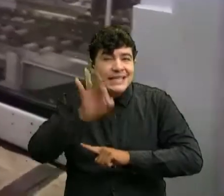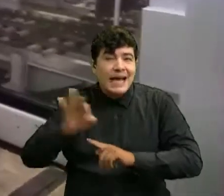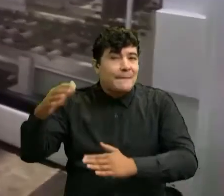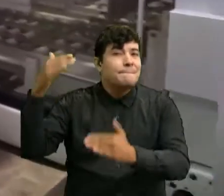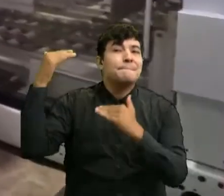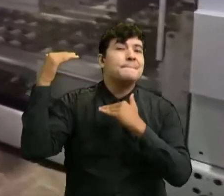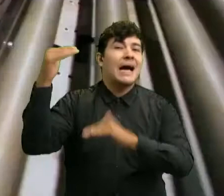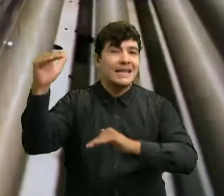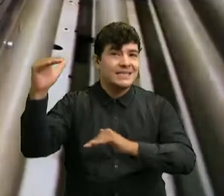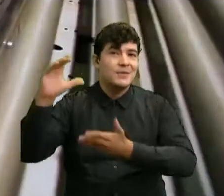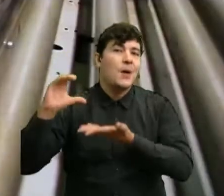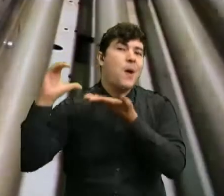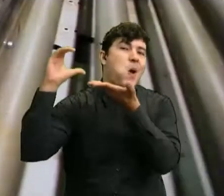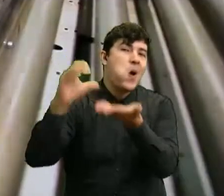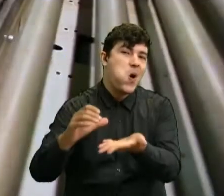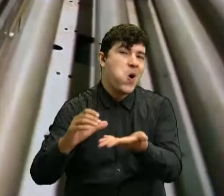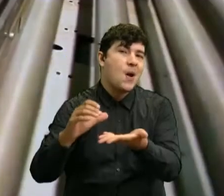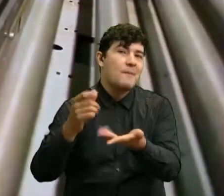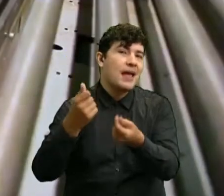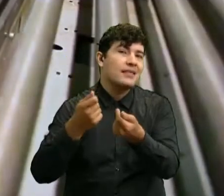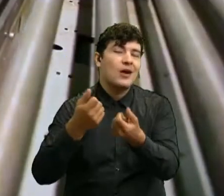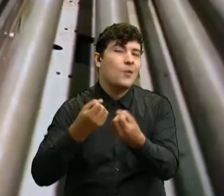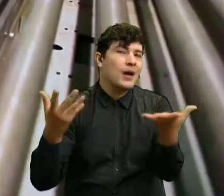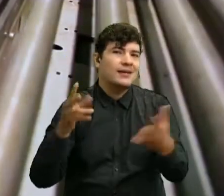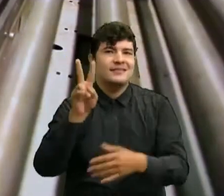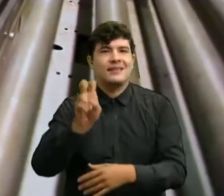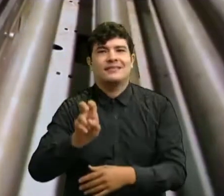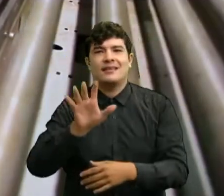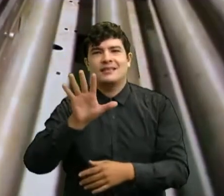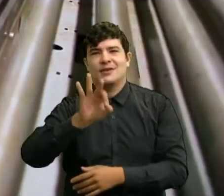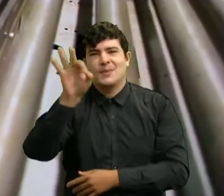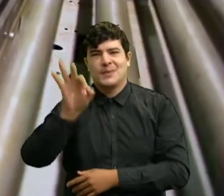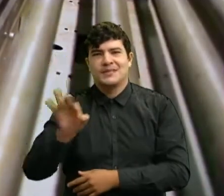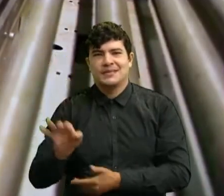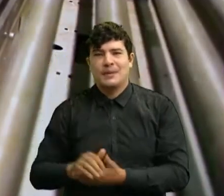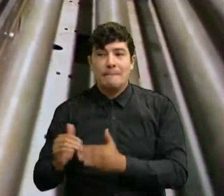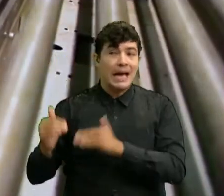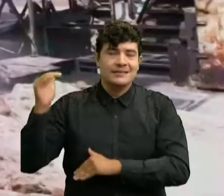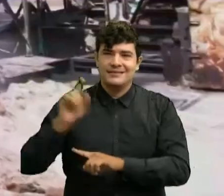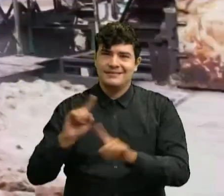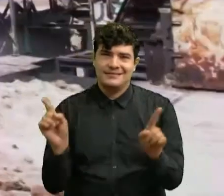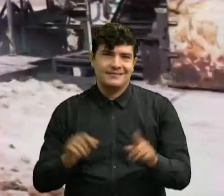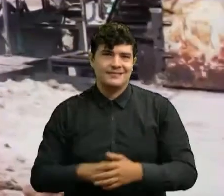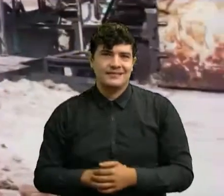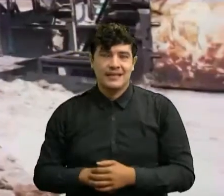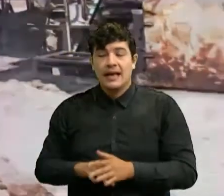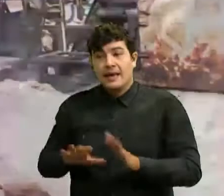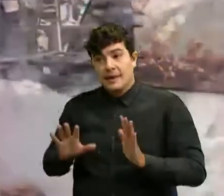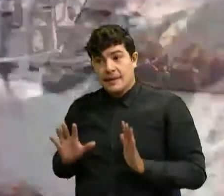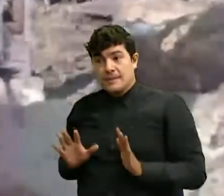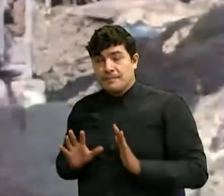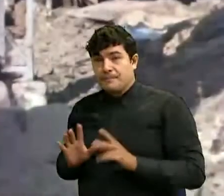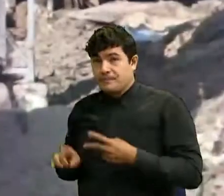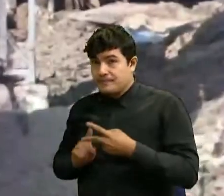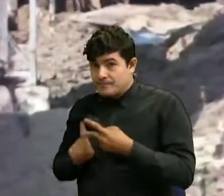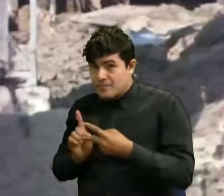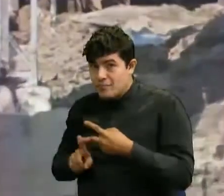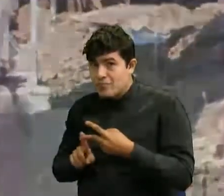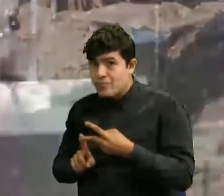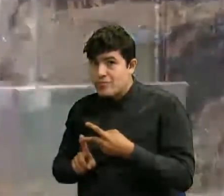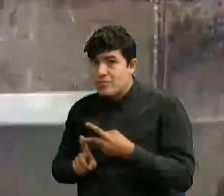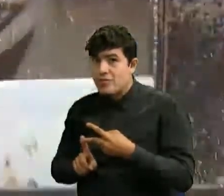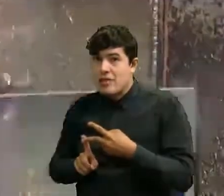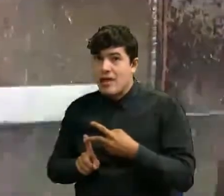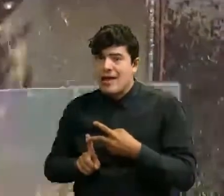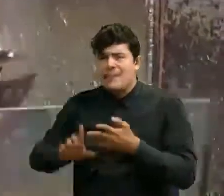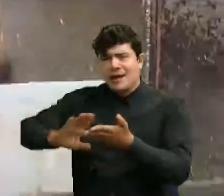ser del 75%. Muy bien, vamos con unas llamadas. Sí, señor. Ahora, lo que sí se me ocurre aquí es lo